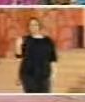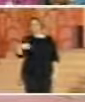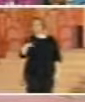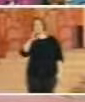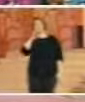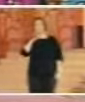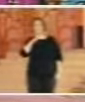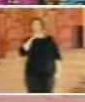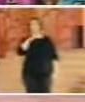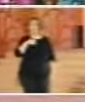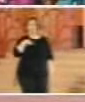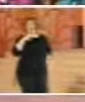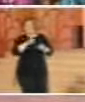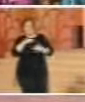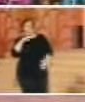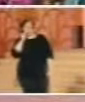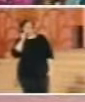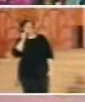Vuelvo otra vez, me fijo.